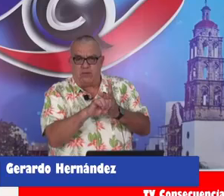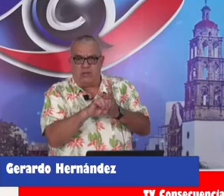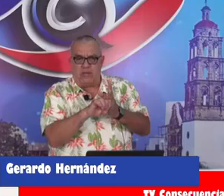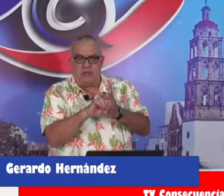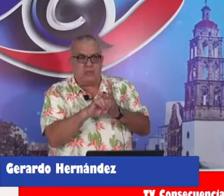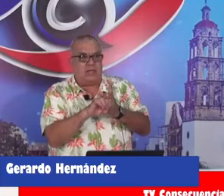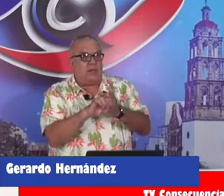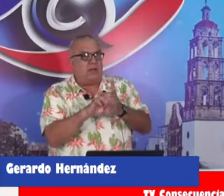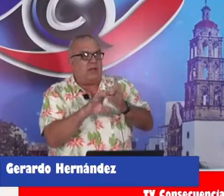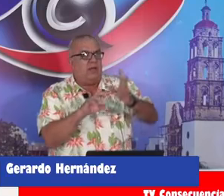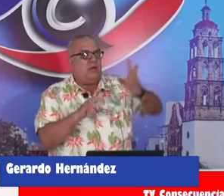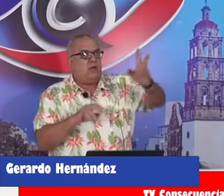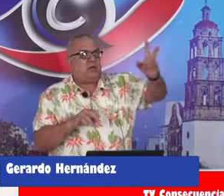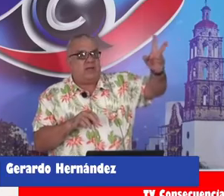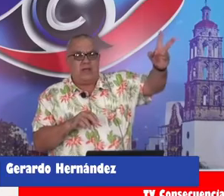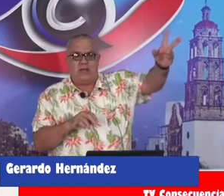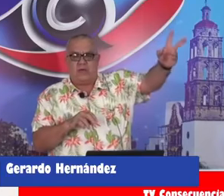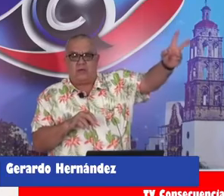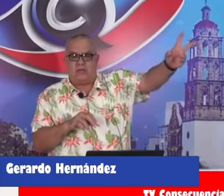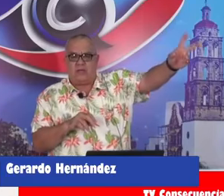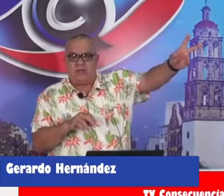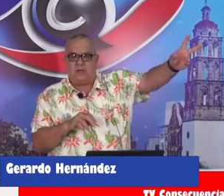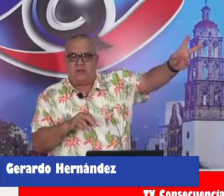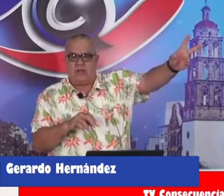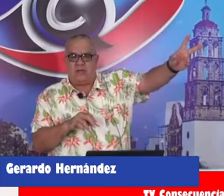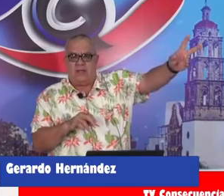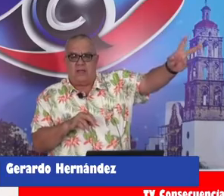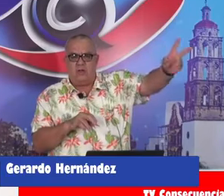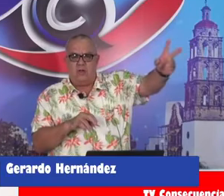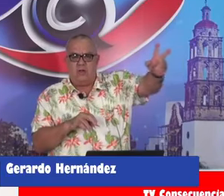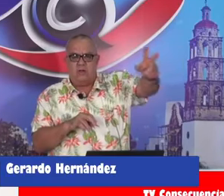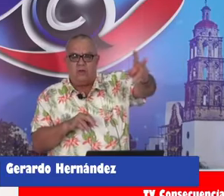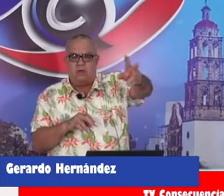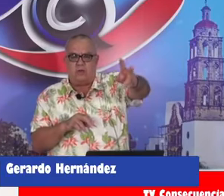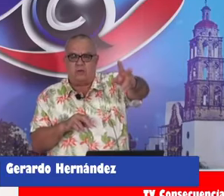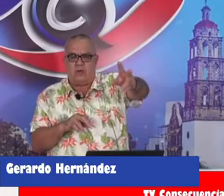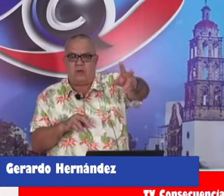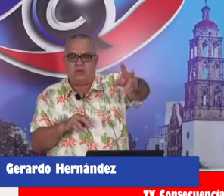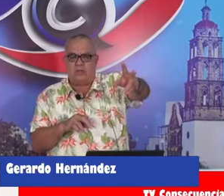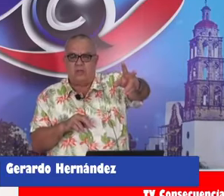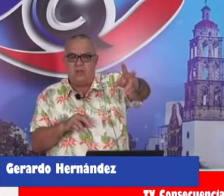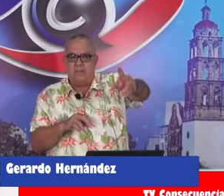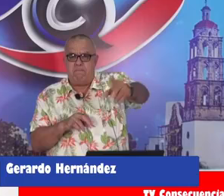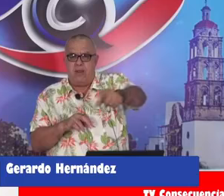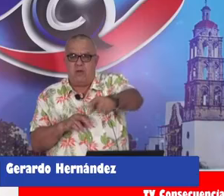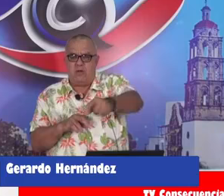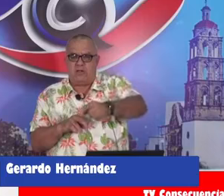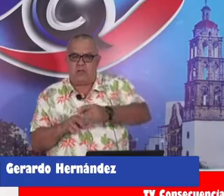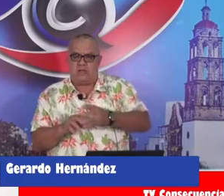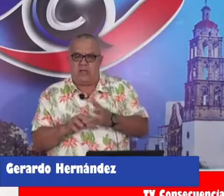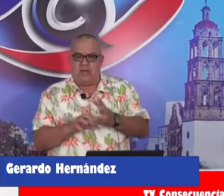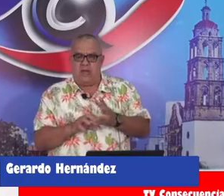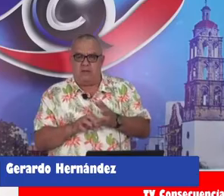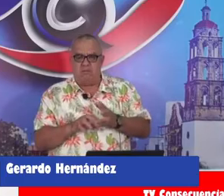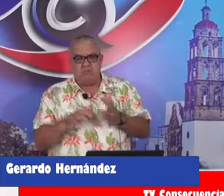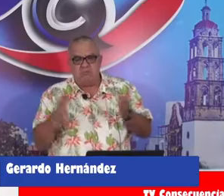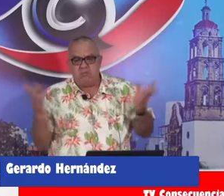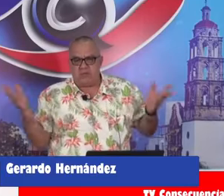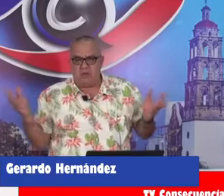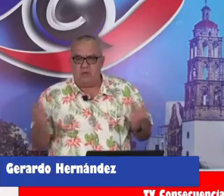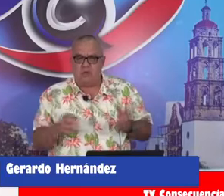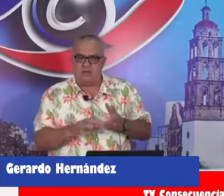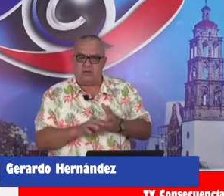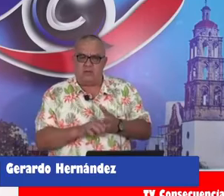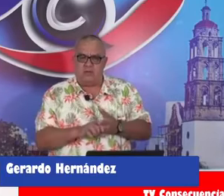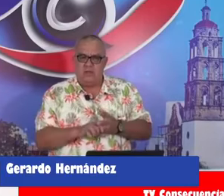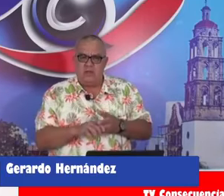porque a los trabajadores, haga de cuenta, los tenían dados de alta con sueldos menores de los que ganaban.